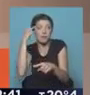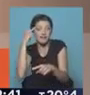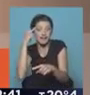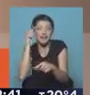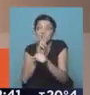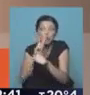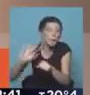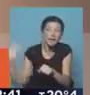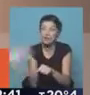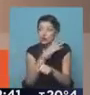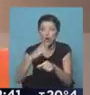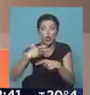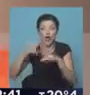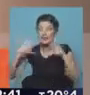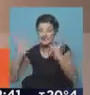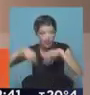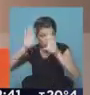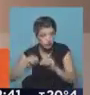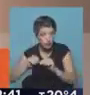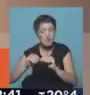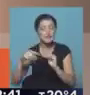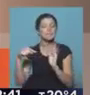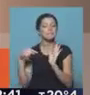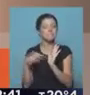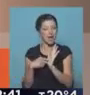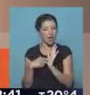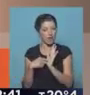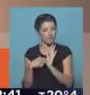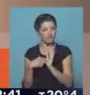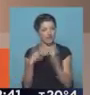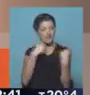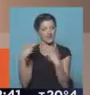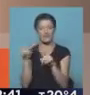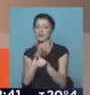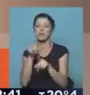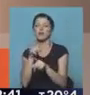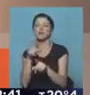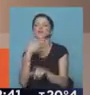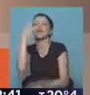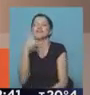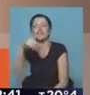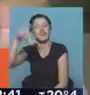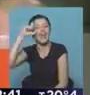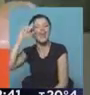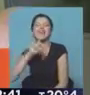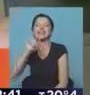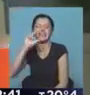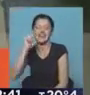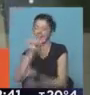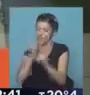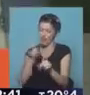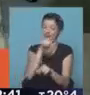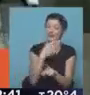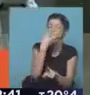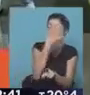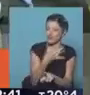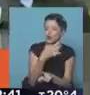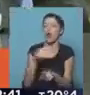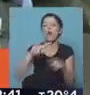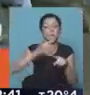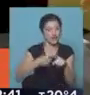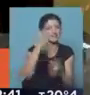de la tierra, el cuidado del medio ambiente. Sin embargo, no pasa por decisiones éticas el problema, sino por decisiones de política económica. Entonces ahí